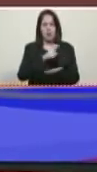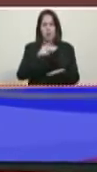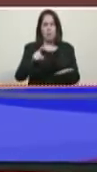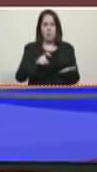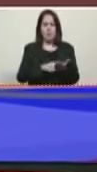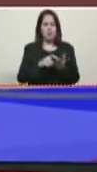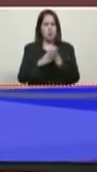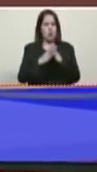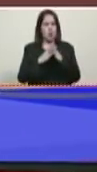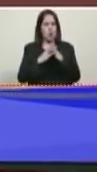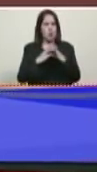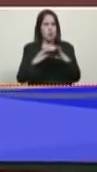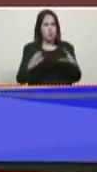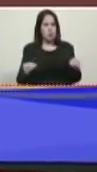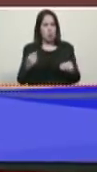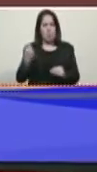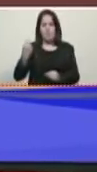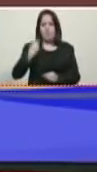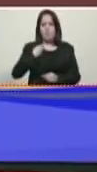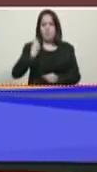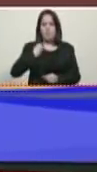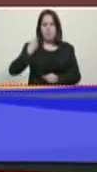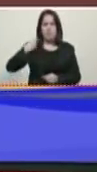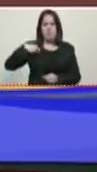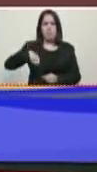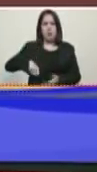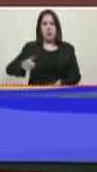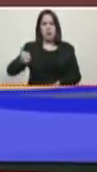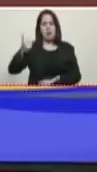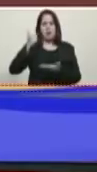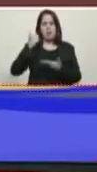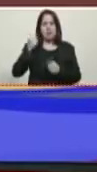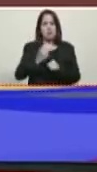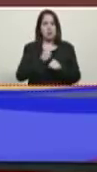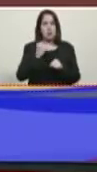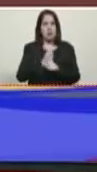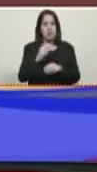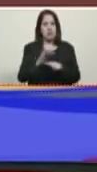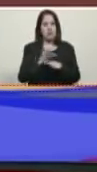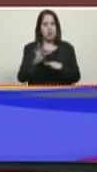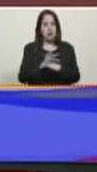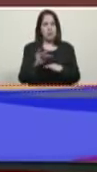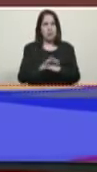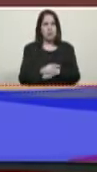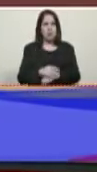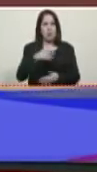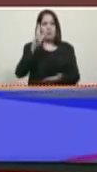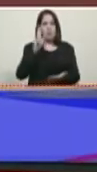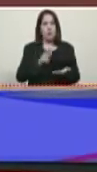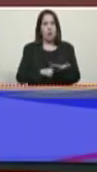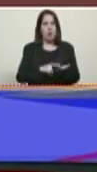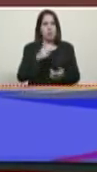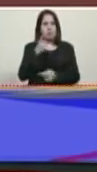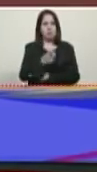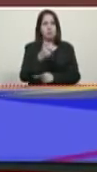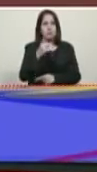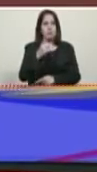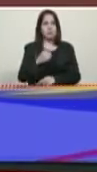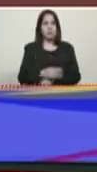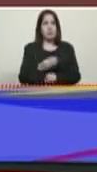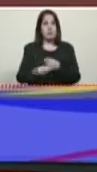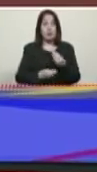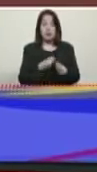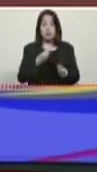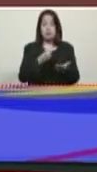lo que son salarios beneficios laborales y gastos de funcionamiento aprobado cumpla se entreguen